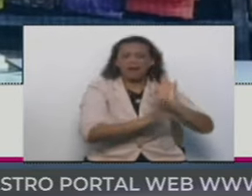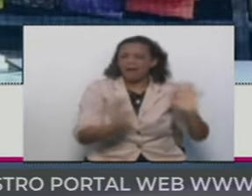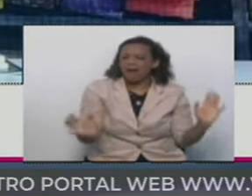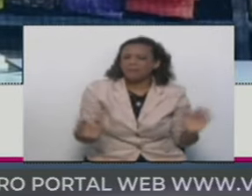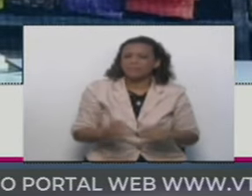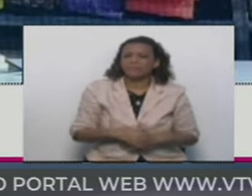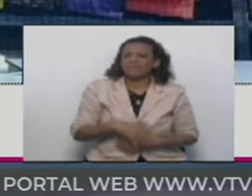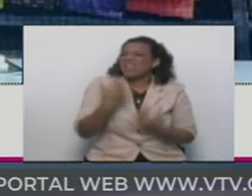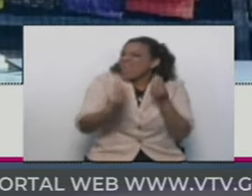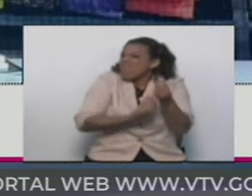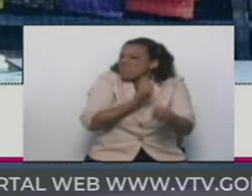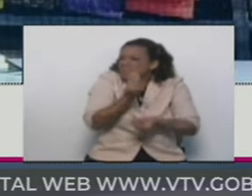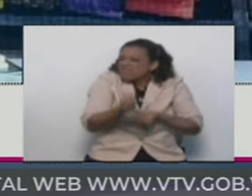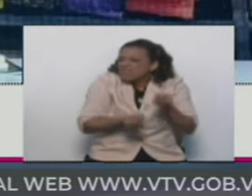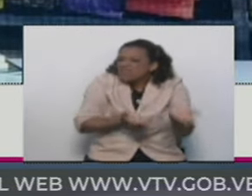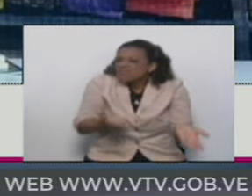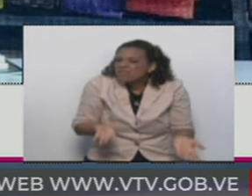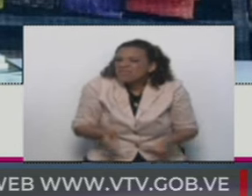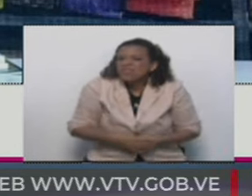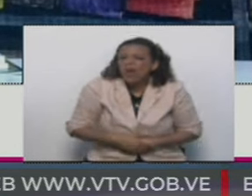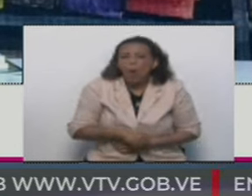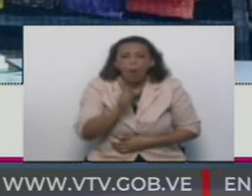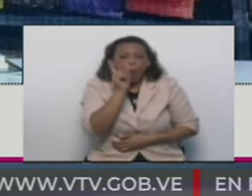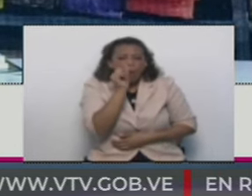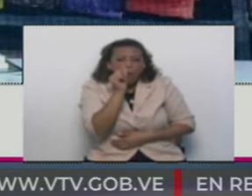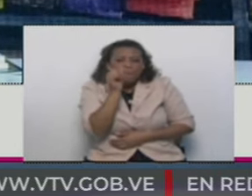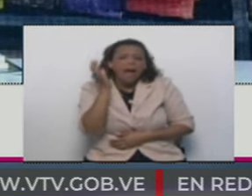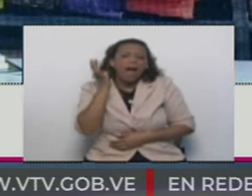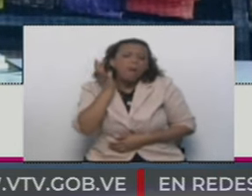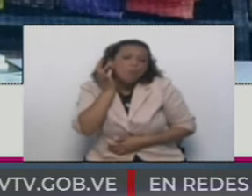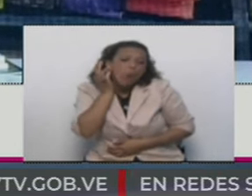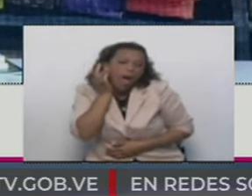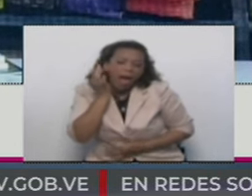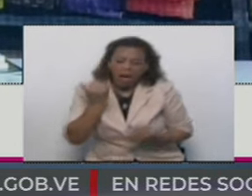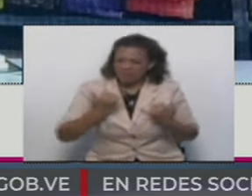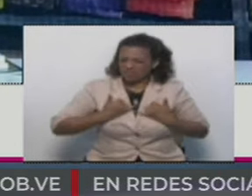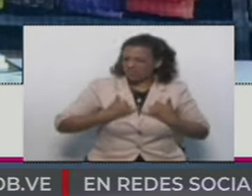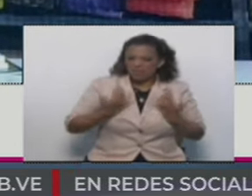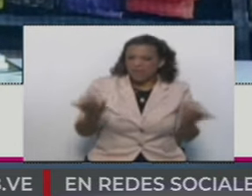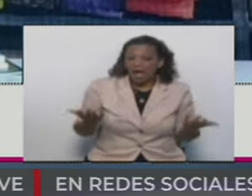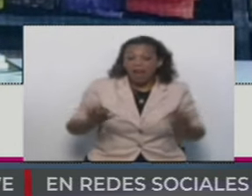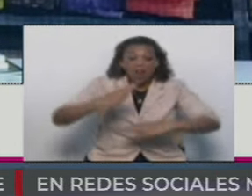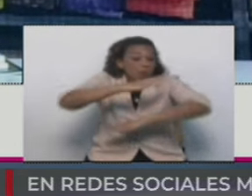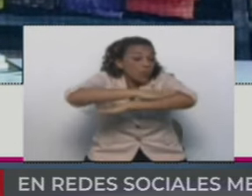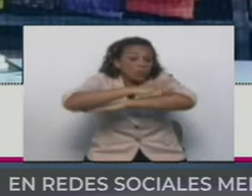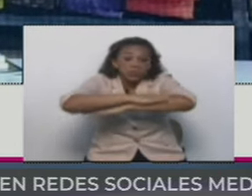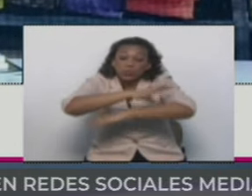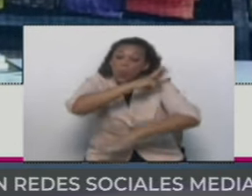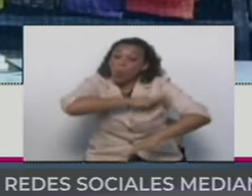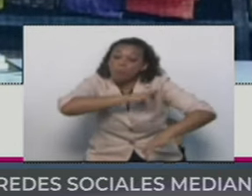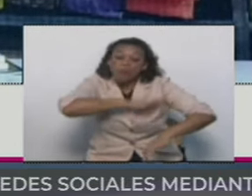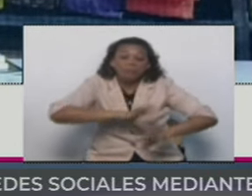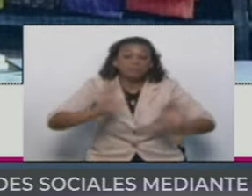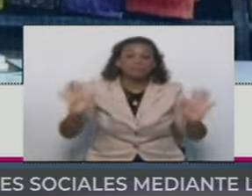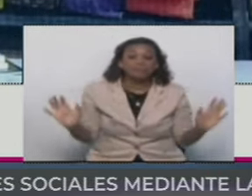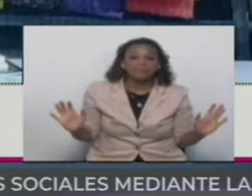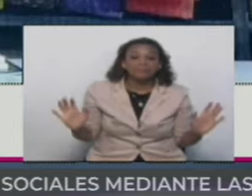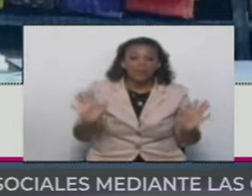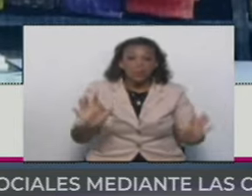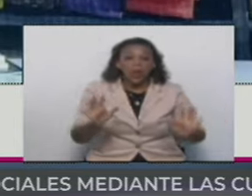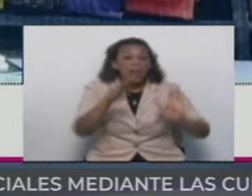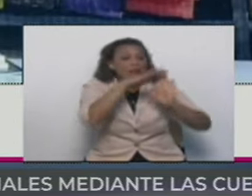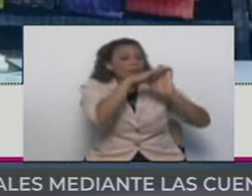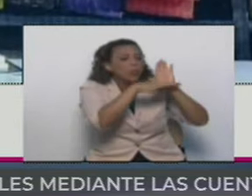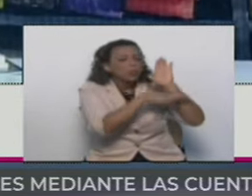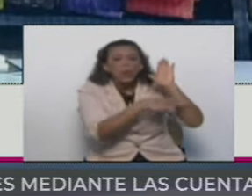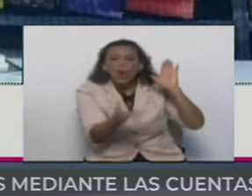¿Qué hizo del hombre y de la mujer lo que somos? La civilización humana. Y la